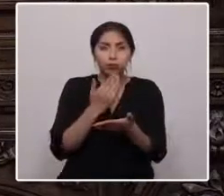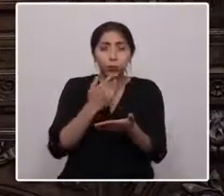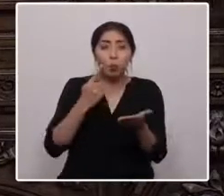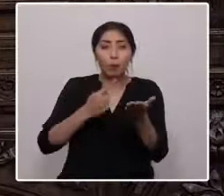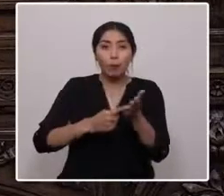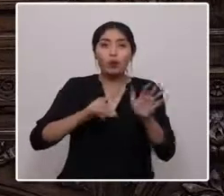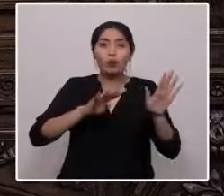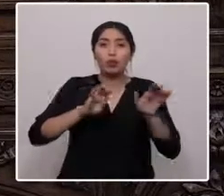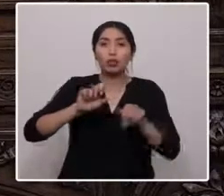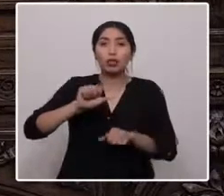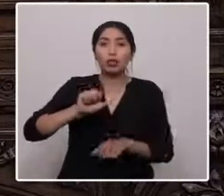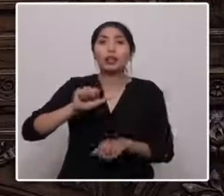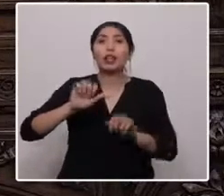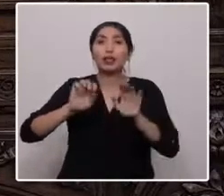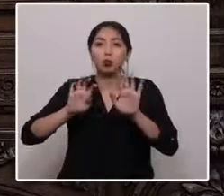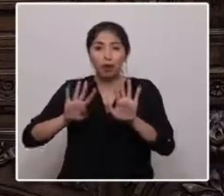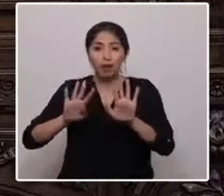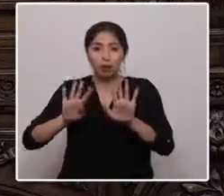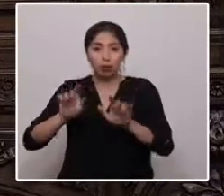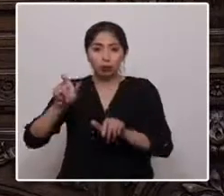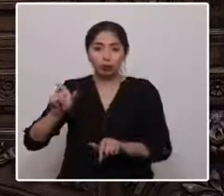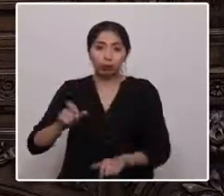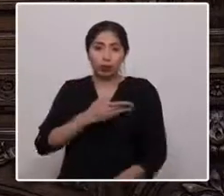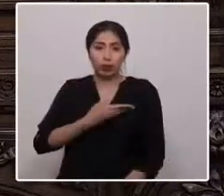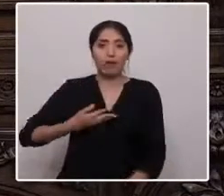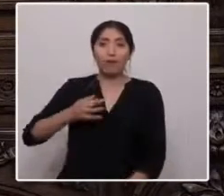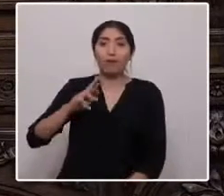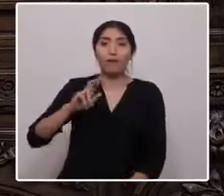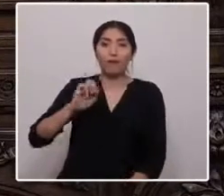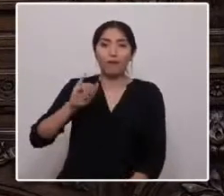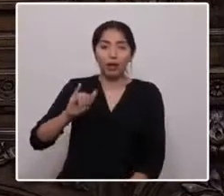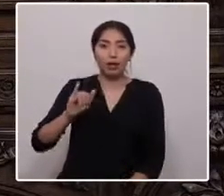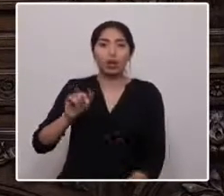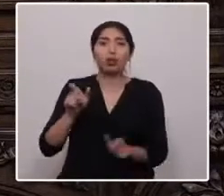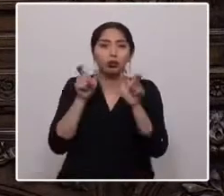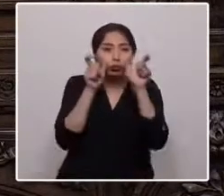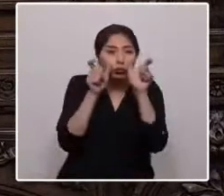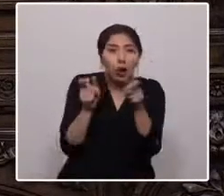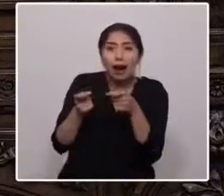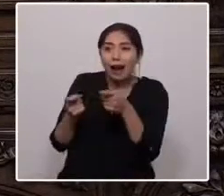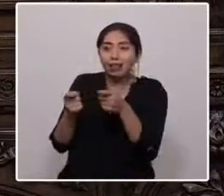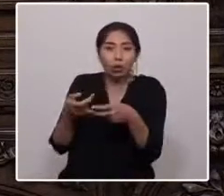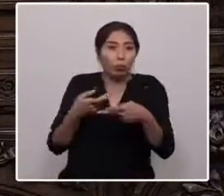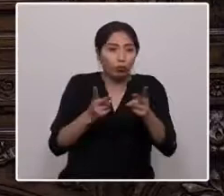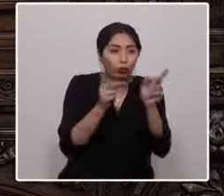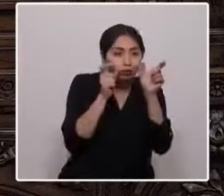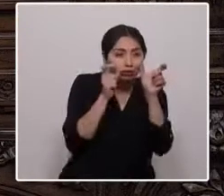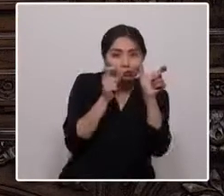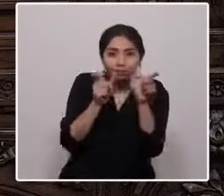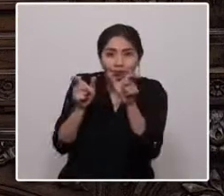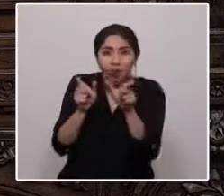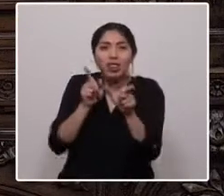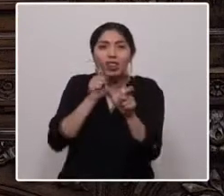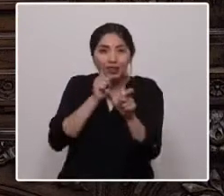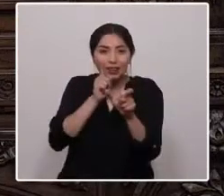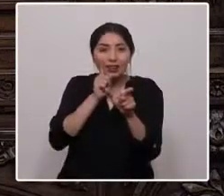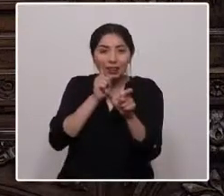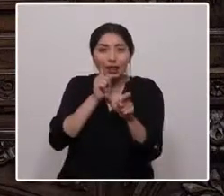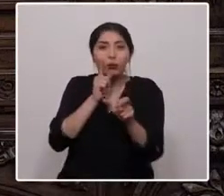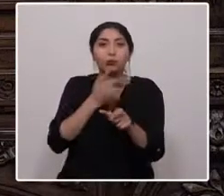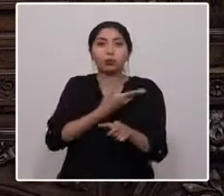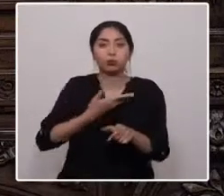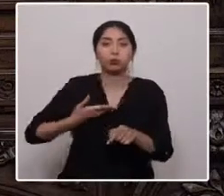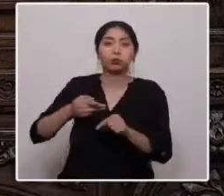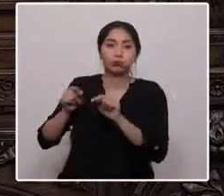con frei montalva el control del gasto público y la iniciativa de temas laborales y previsionales en valor del ejecutivo por eficacia fiscal y